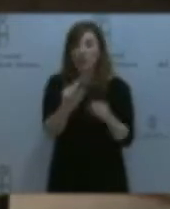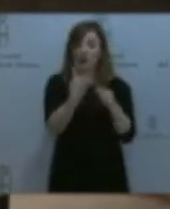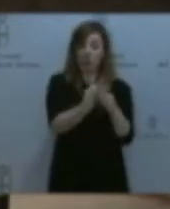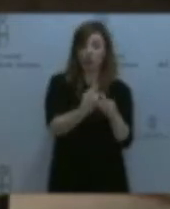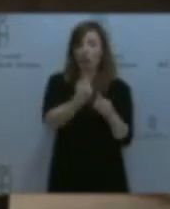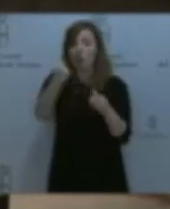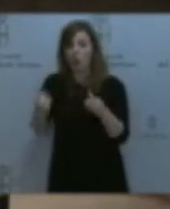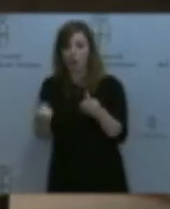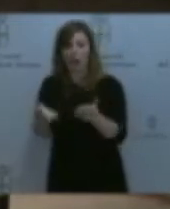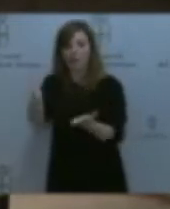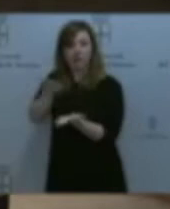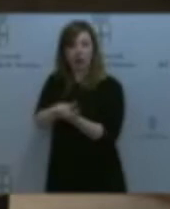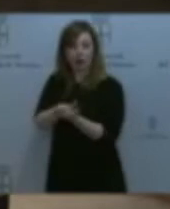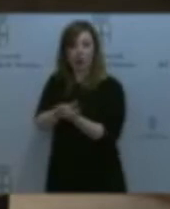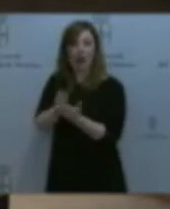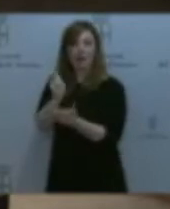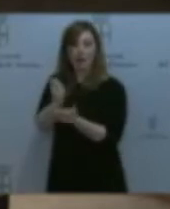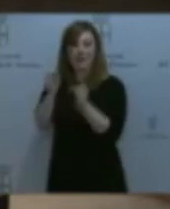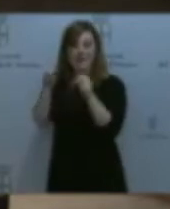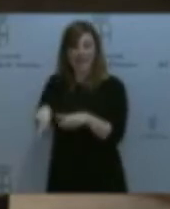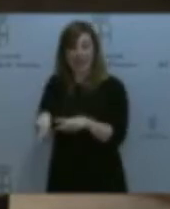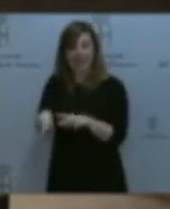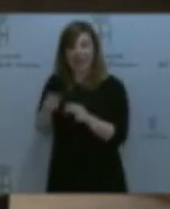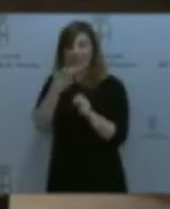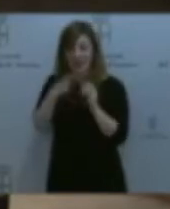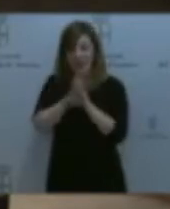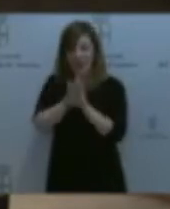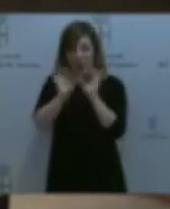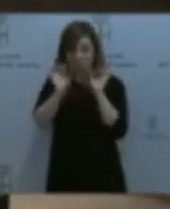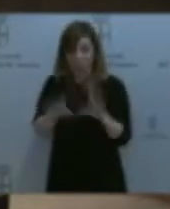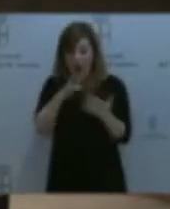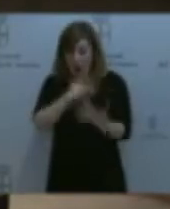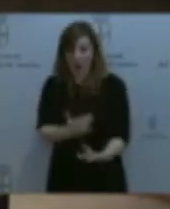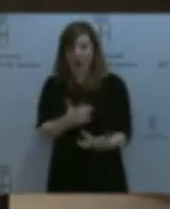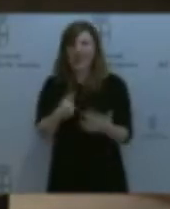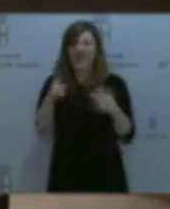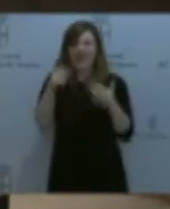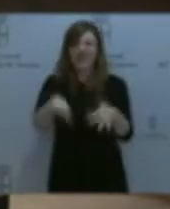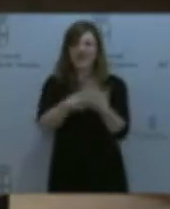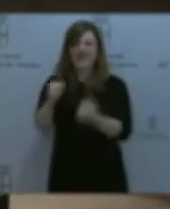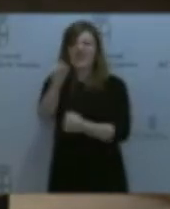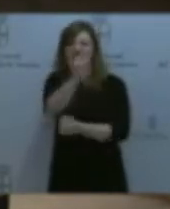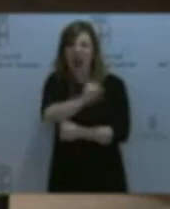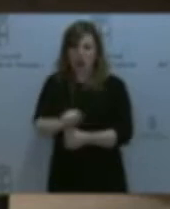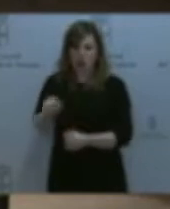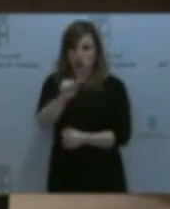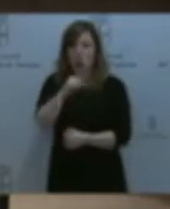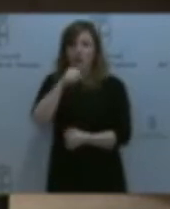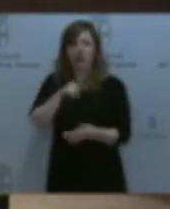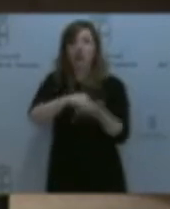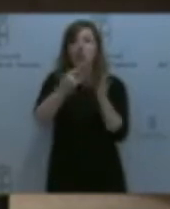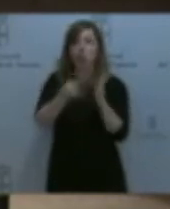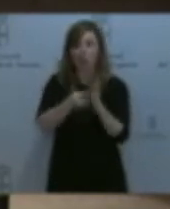sin recibir la prestación y que tardaríamos, al ritmo actual, 16 años en resolver la lista de atención en